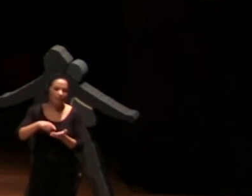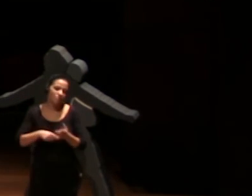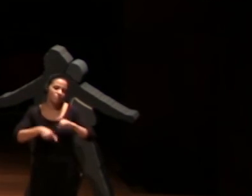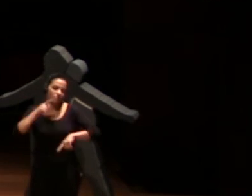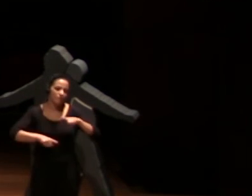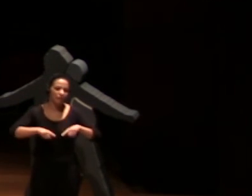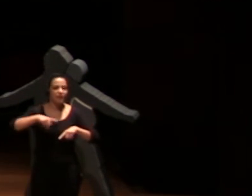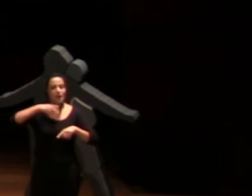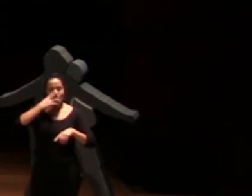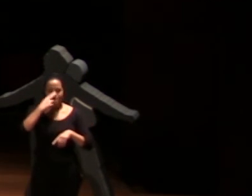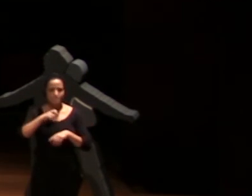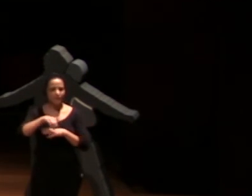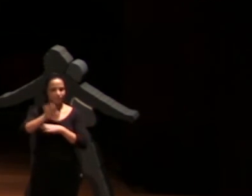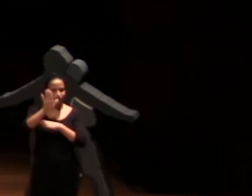pie.